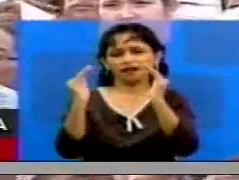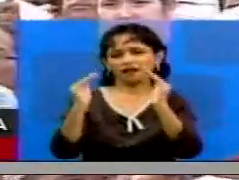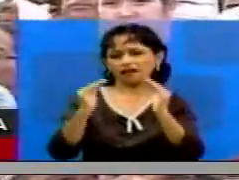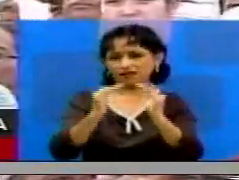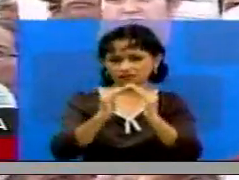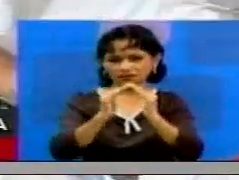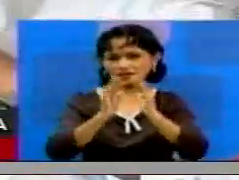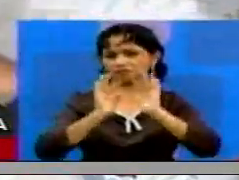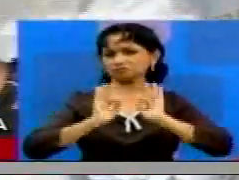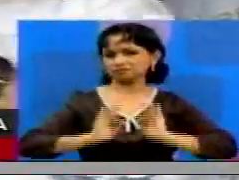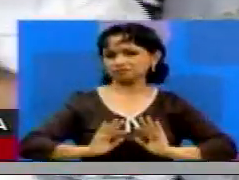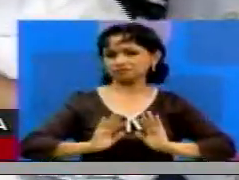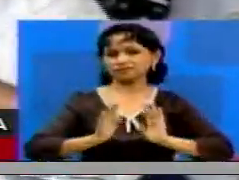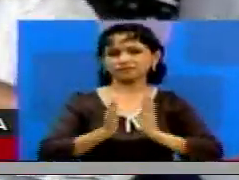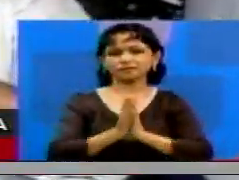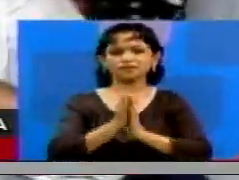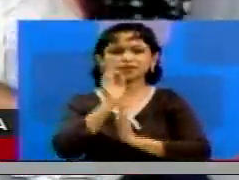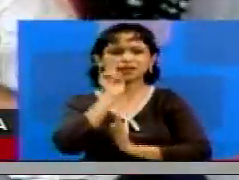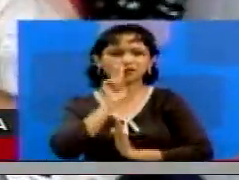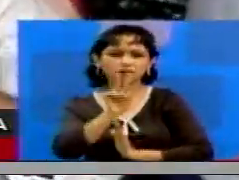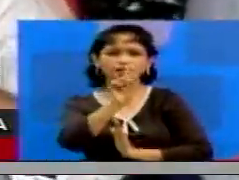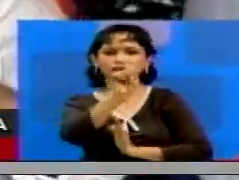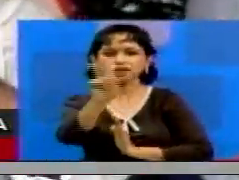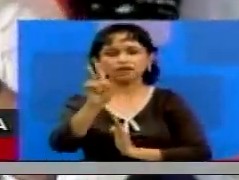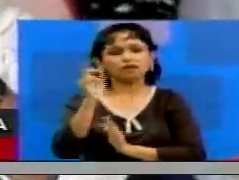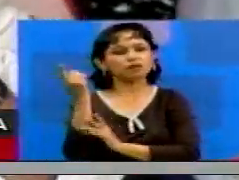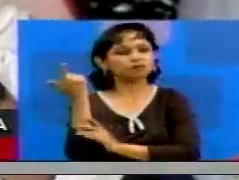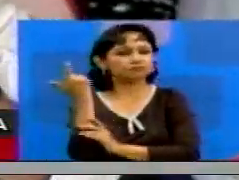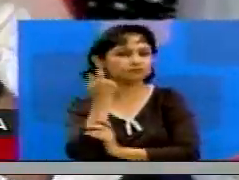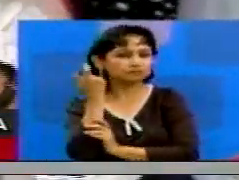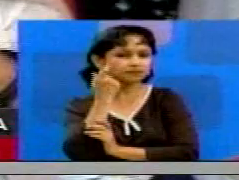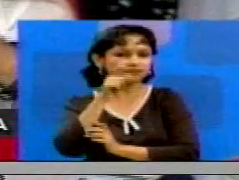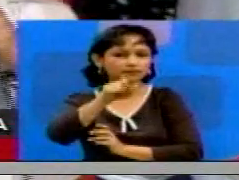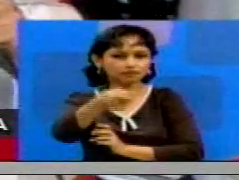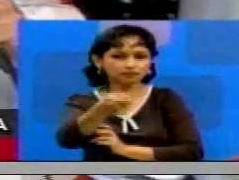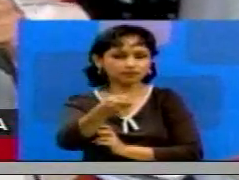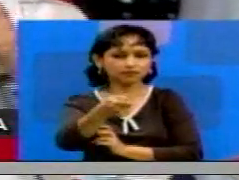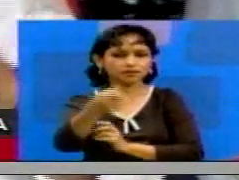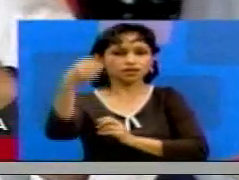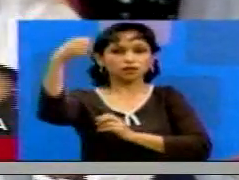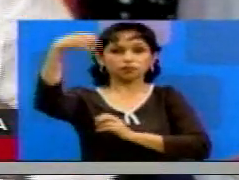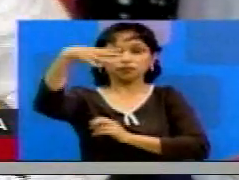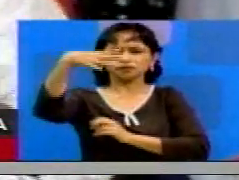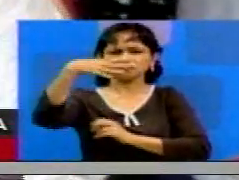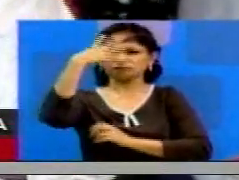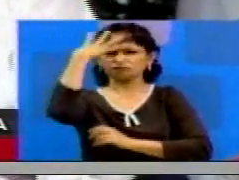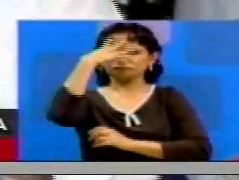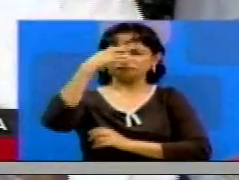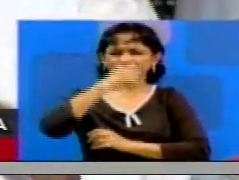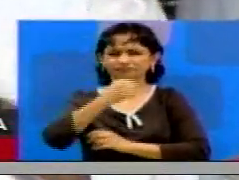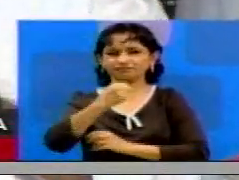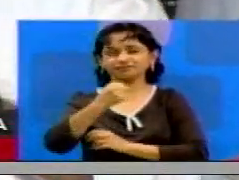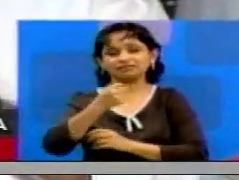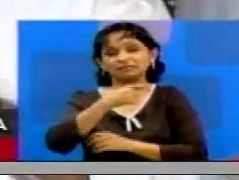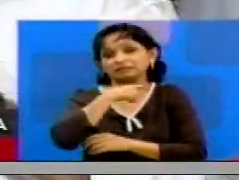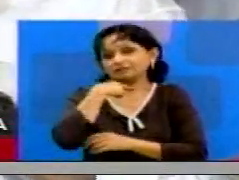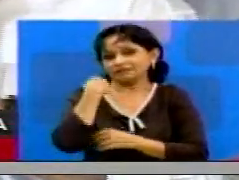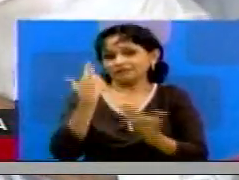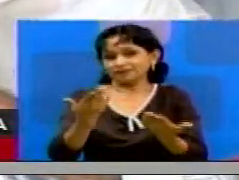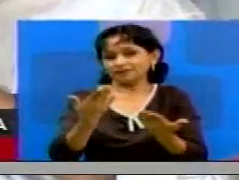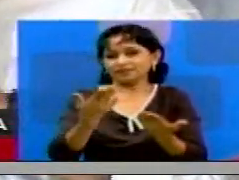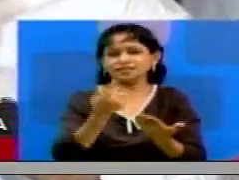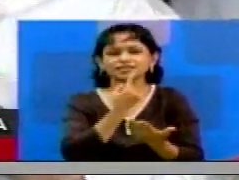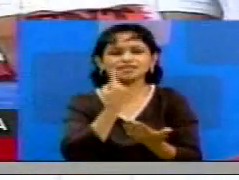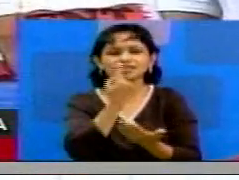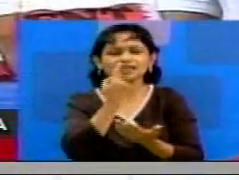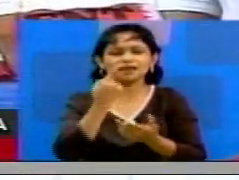casa viendo la televisión, escuchando la radio, y de repente se fue la luz y se molestan, y con toda razón, ¿quiénes son